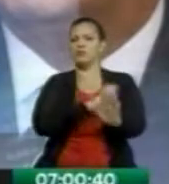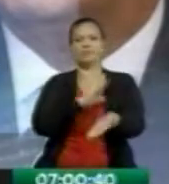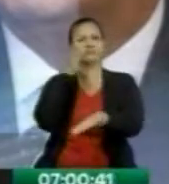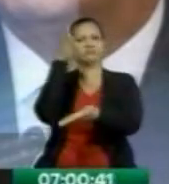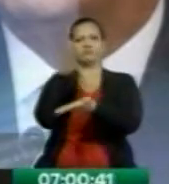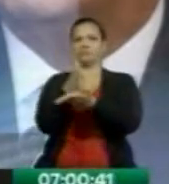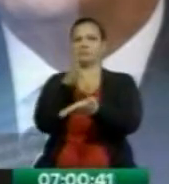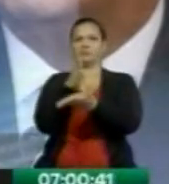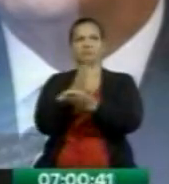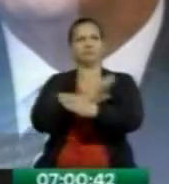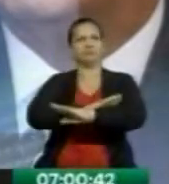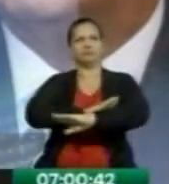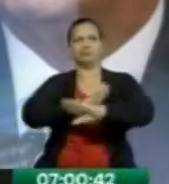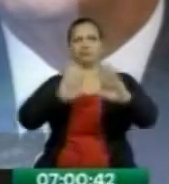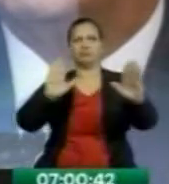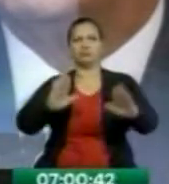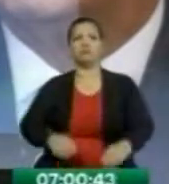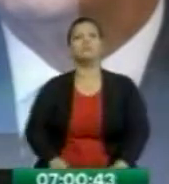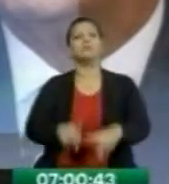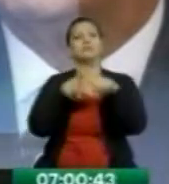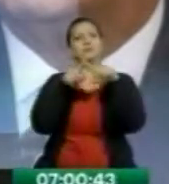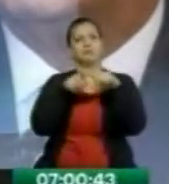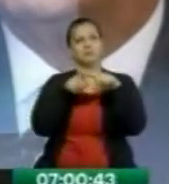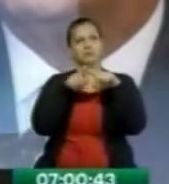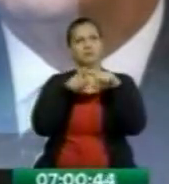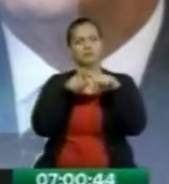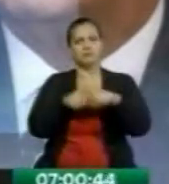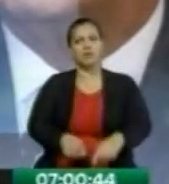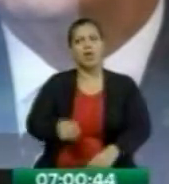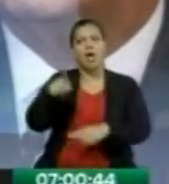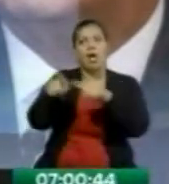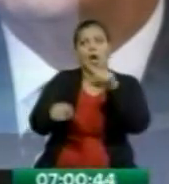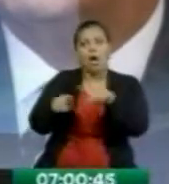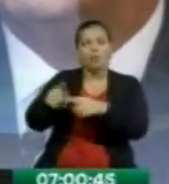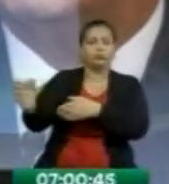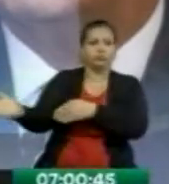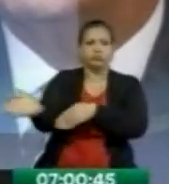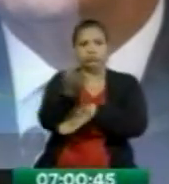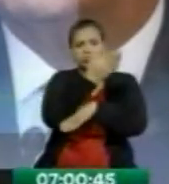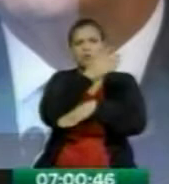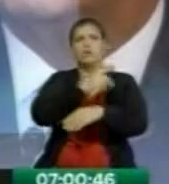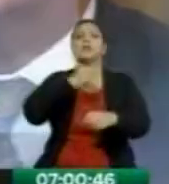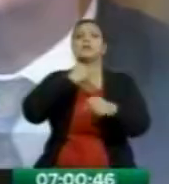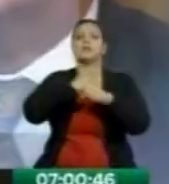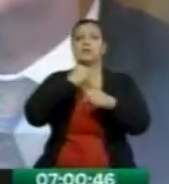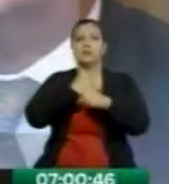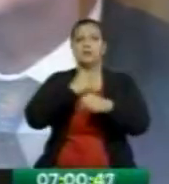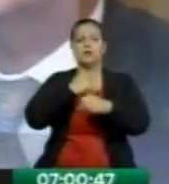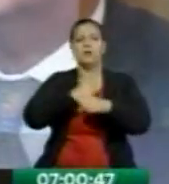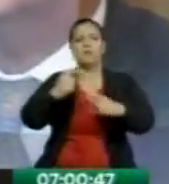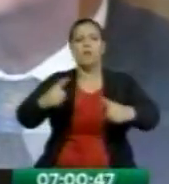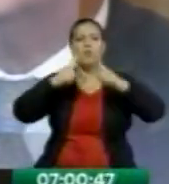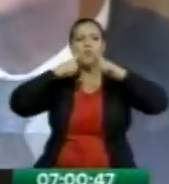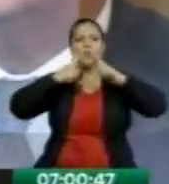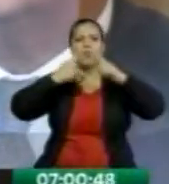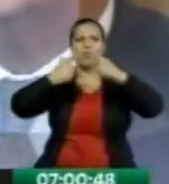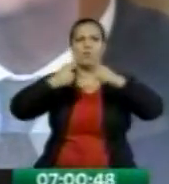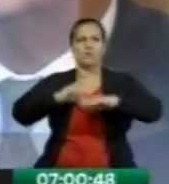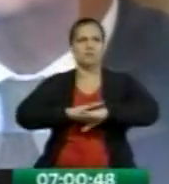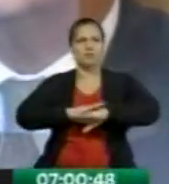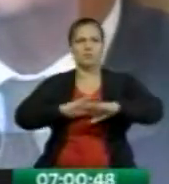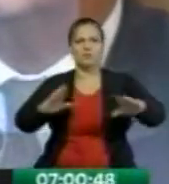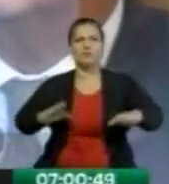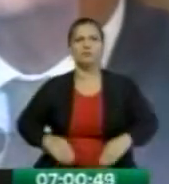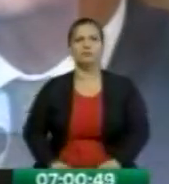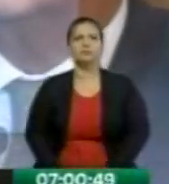ese personal se destinará a la seguridad de los ciudadanos se venderán mil vehículos más del parque